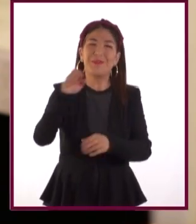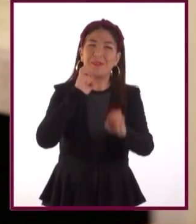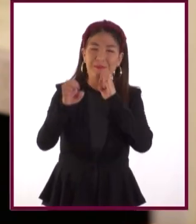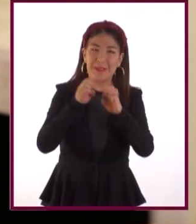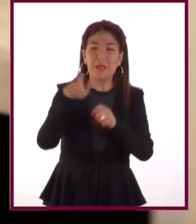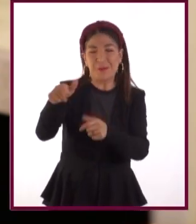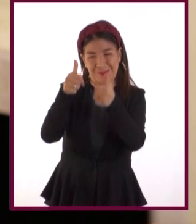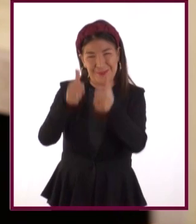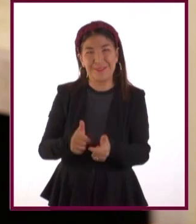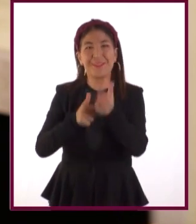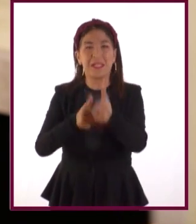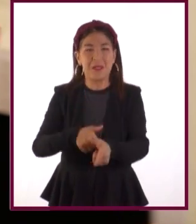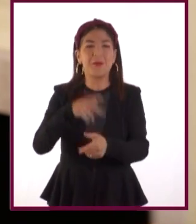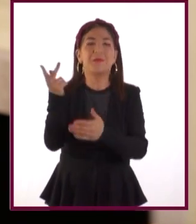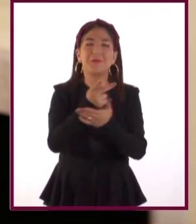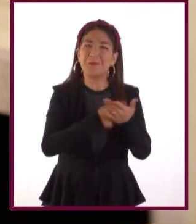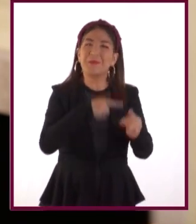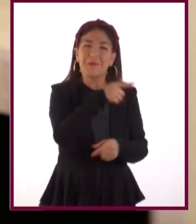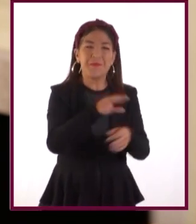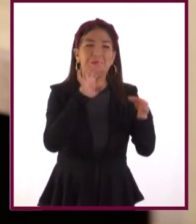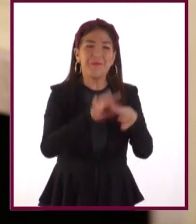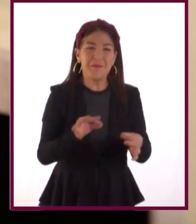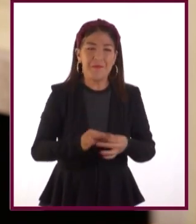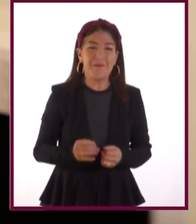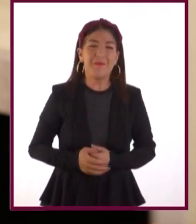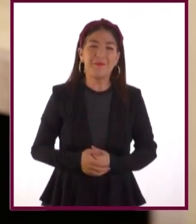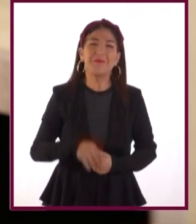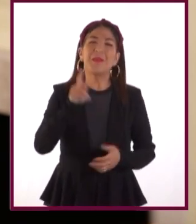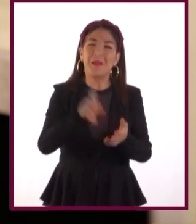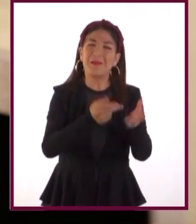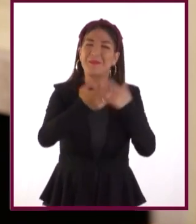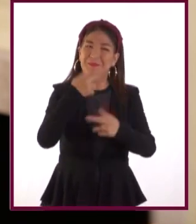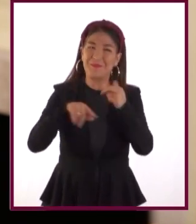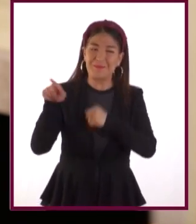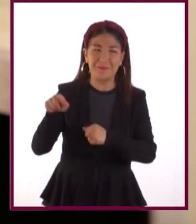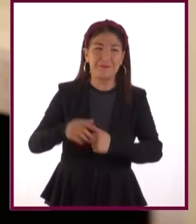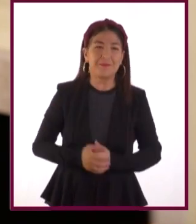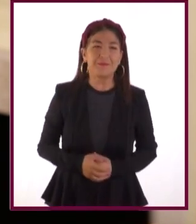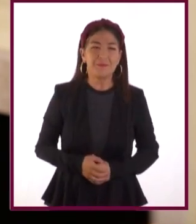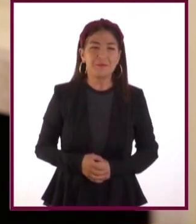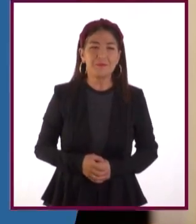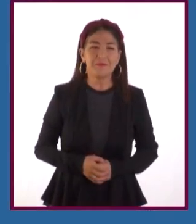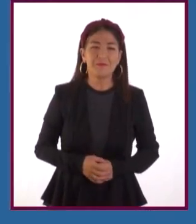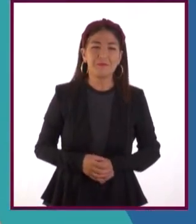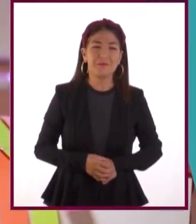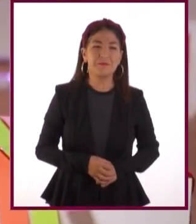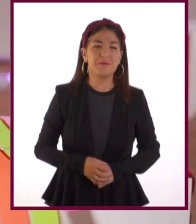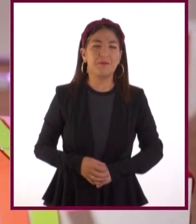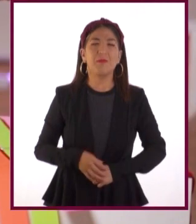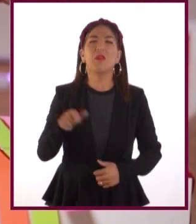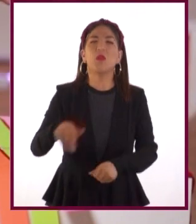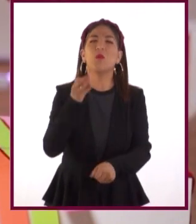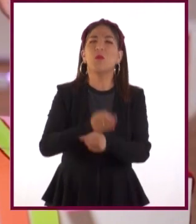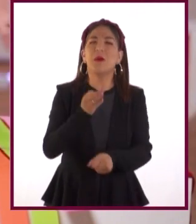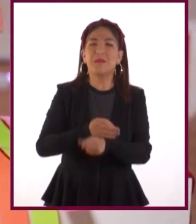gracias por esta parte de la entrevista. No te vayas, vamos a regresar contigo en un momento, y no se vayan, volvemos al foro. A continuación, nosotros vamos a